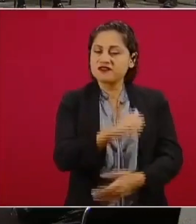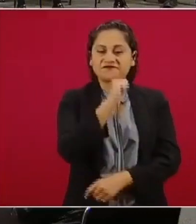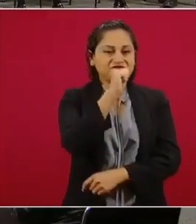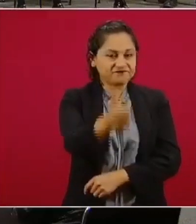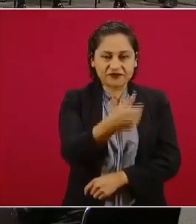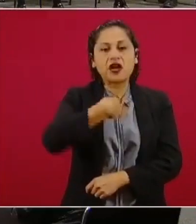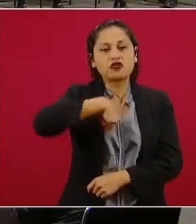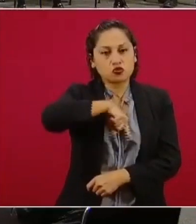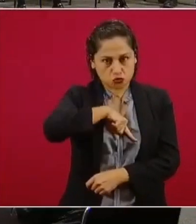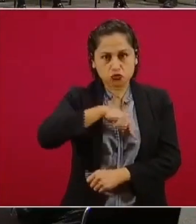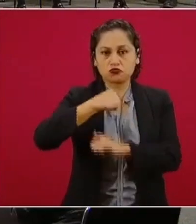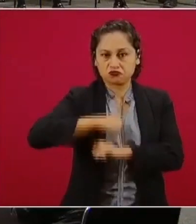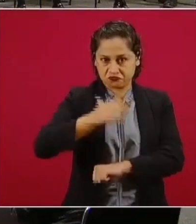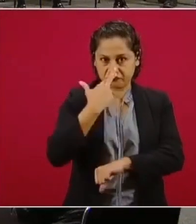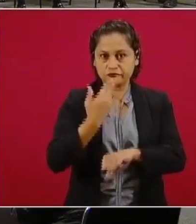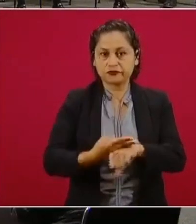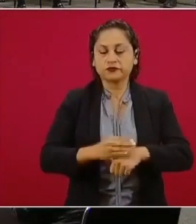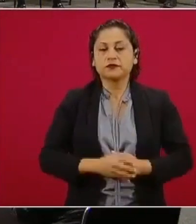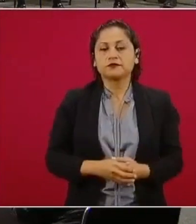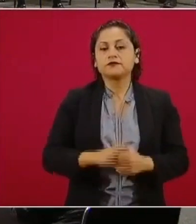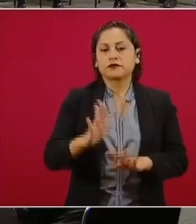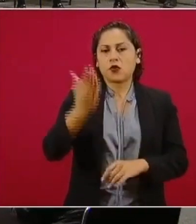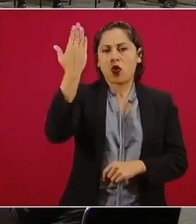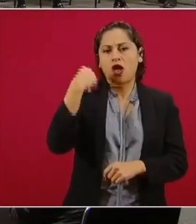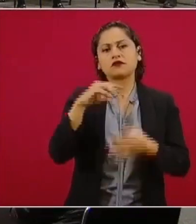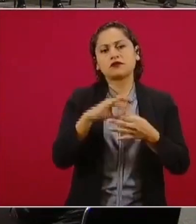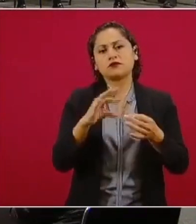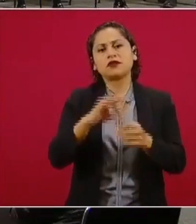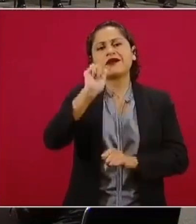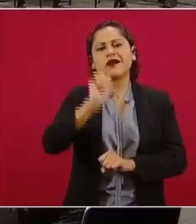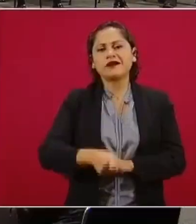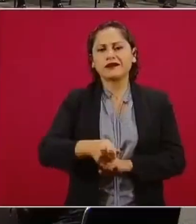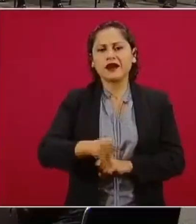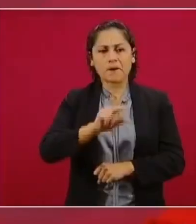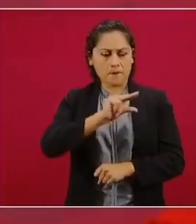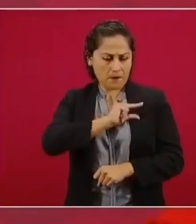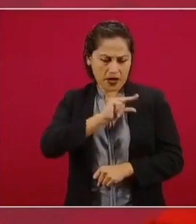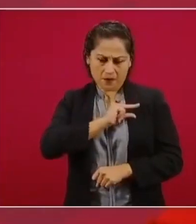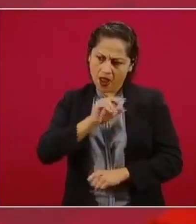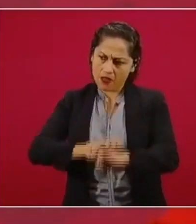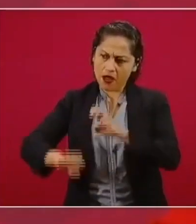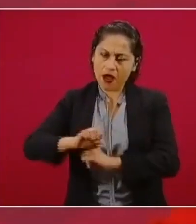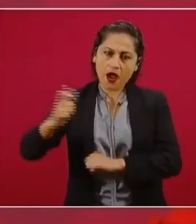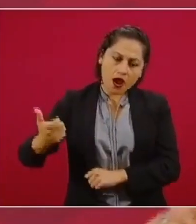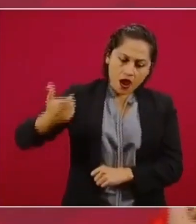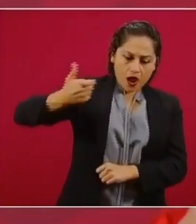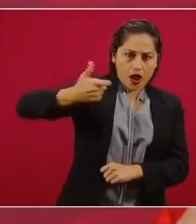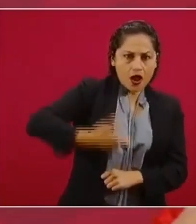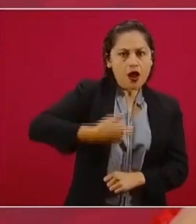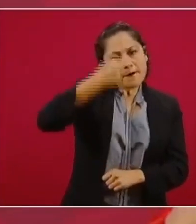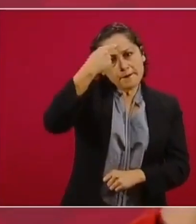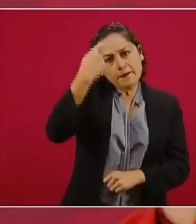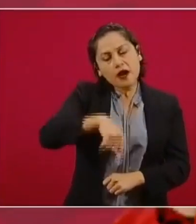campaña presidencial. El 1 de diciembre del año 2018, ya como presidente López Obrador, lo nombró como jefe de la oficina de la